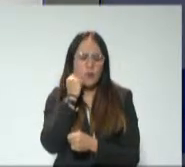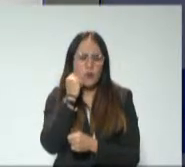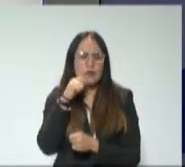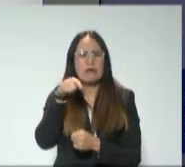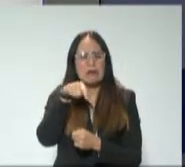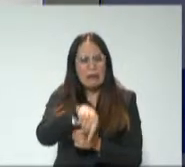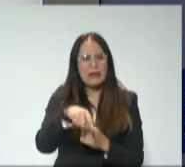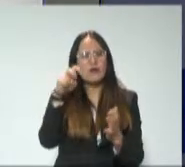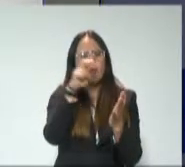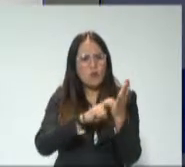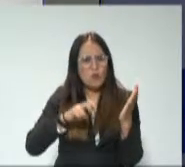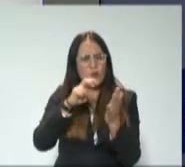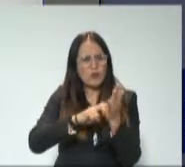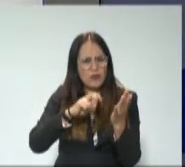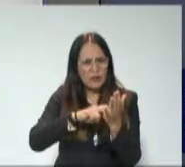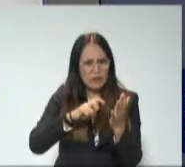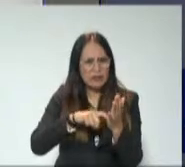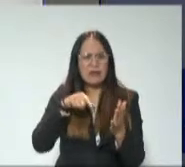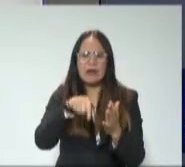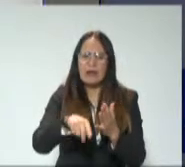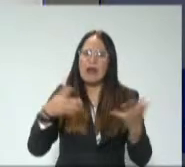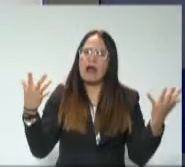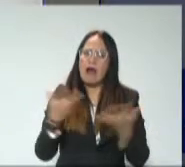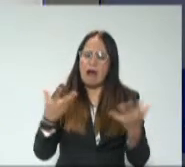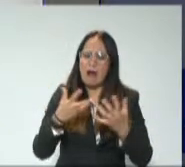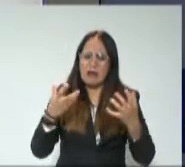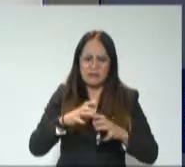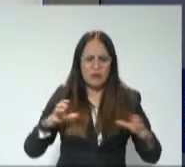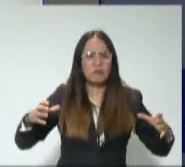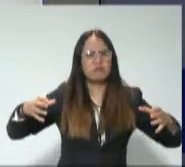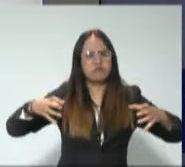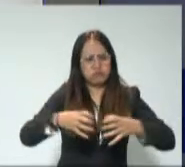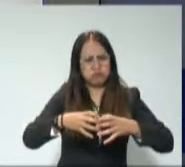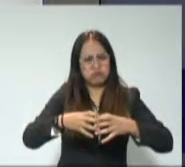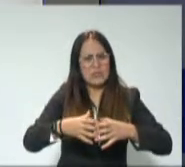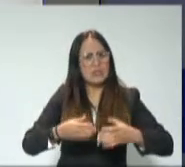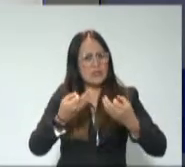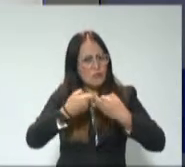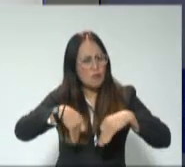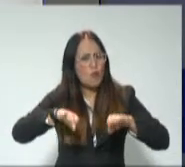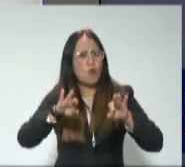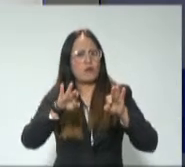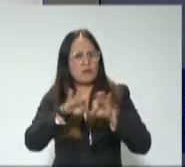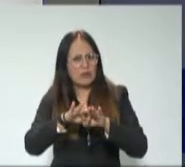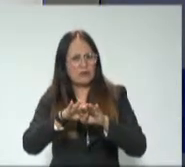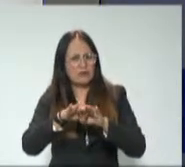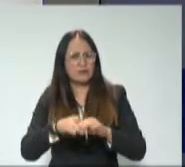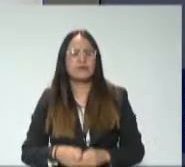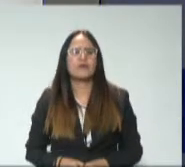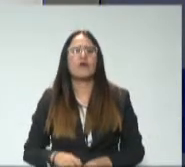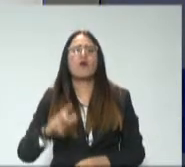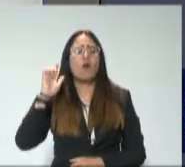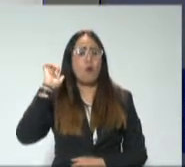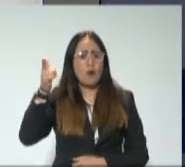a tiempo para reivindicar su papel como órgano garante nacional Ojalá y todos los órganos garantes de la